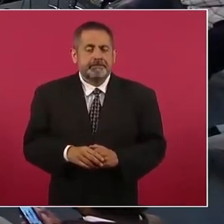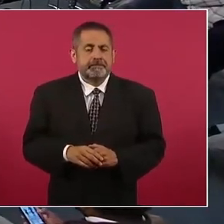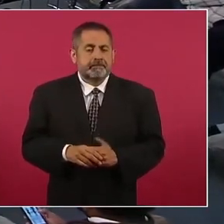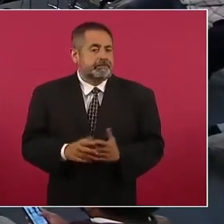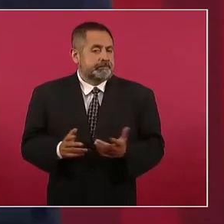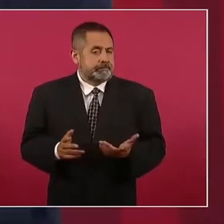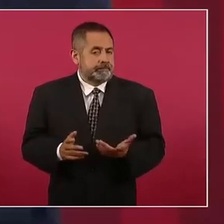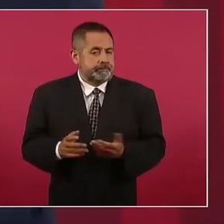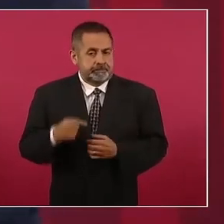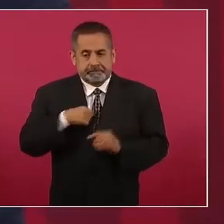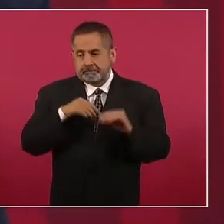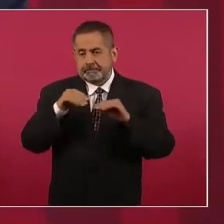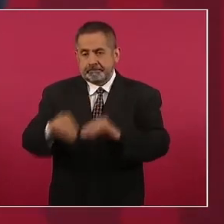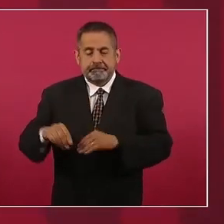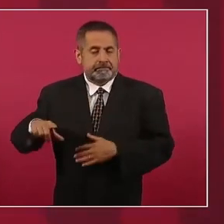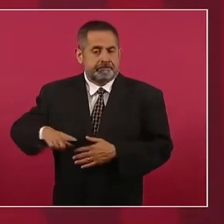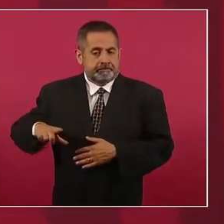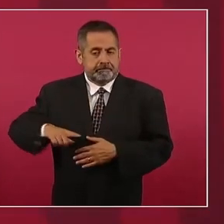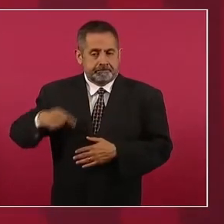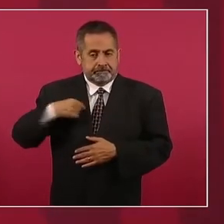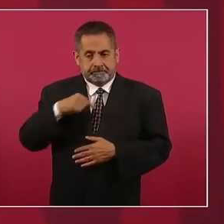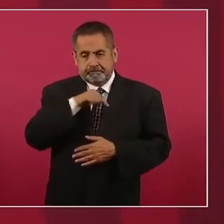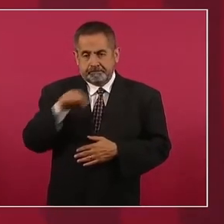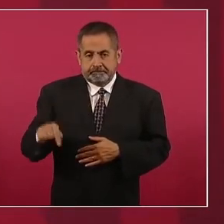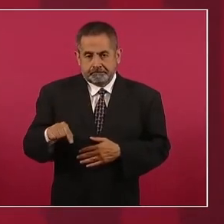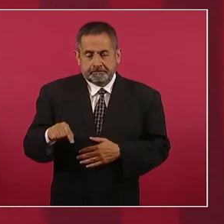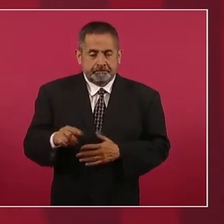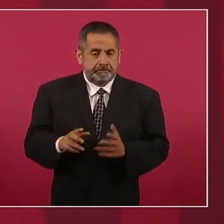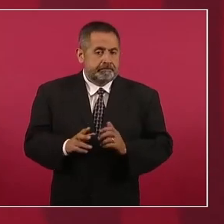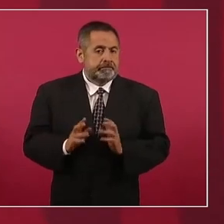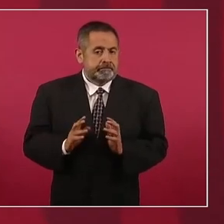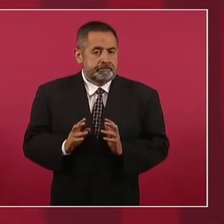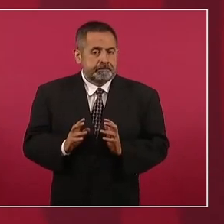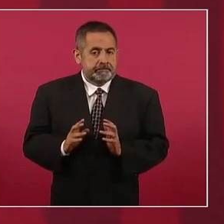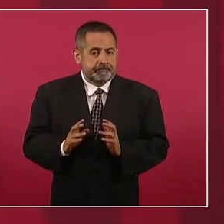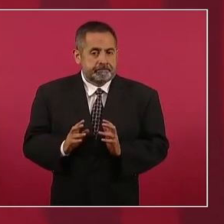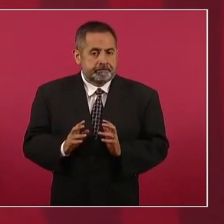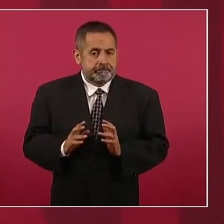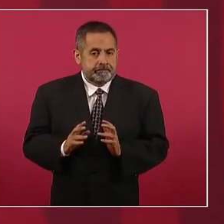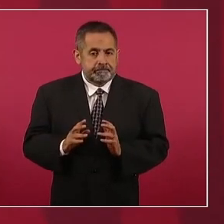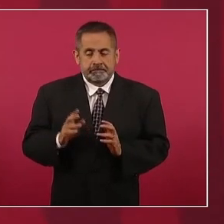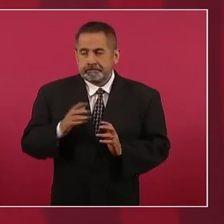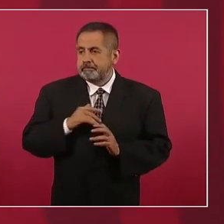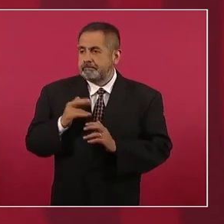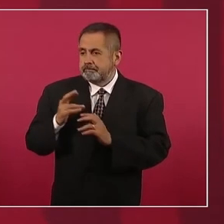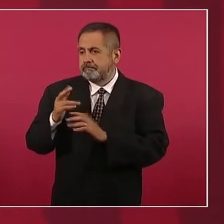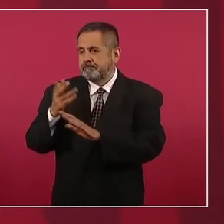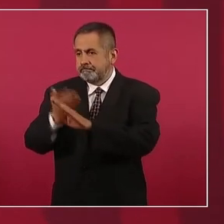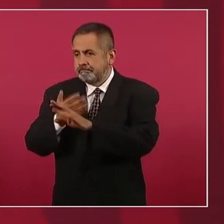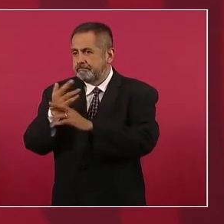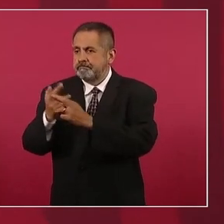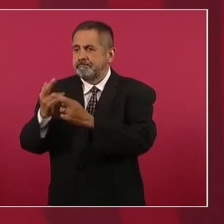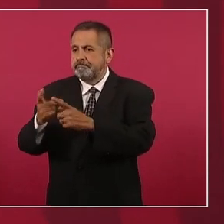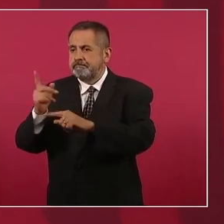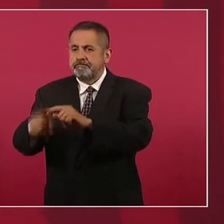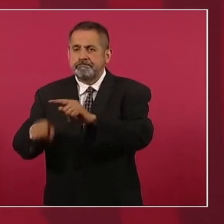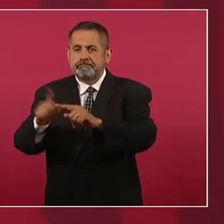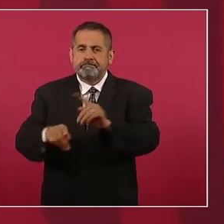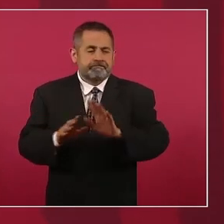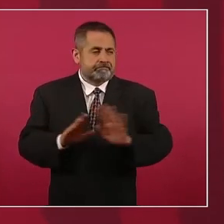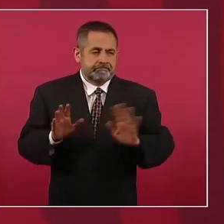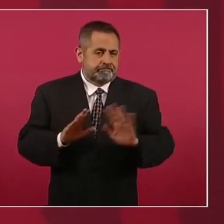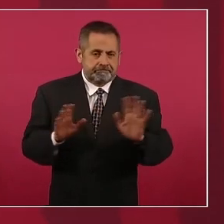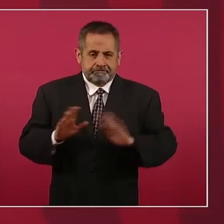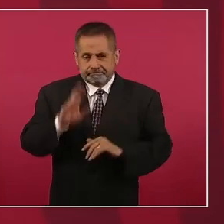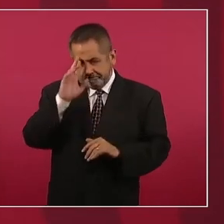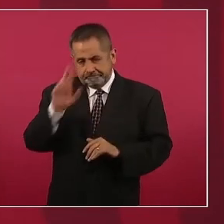nosotros llegamos al gobierno, además de no buscar afectar a nadie,